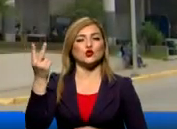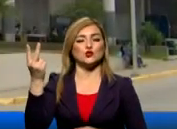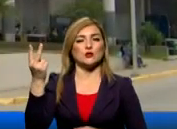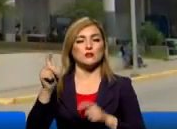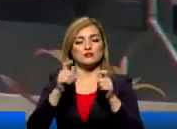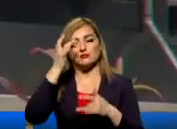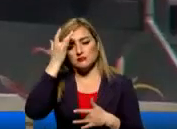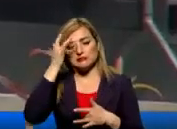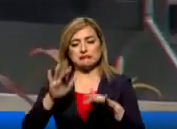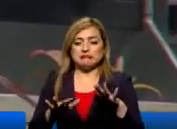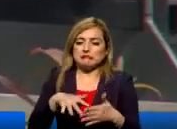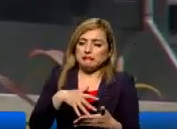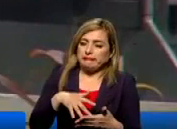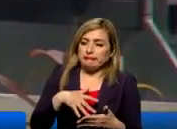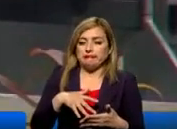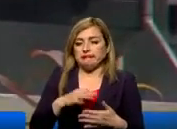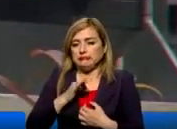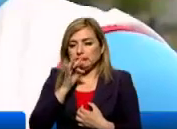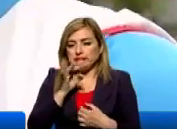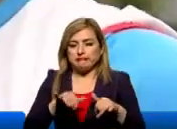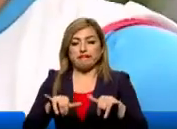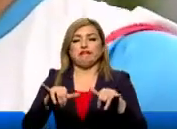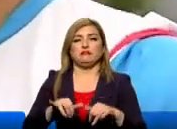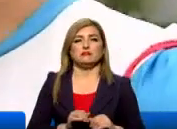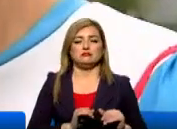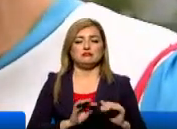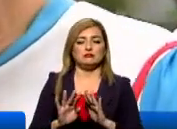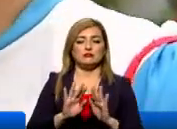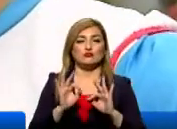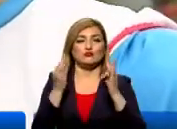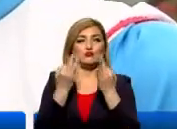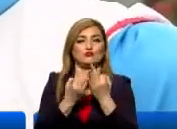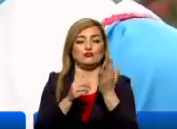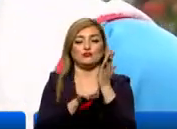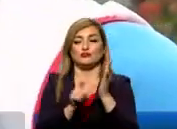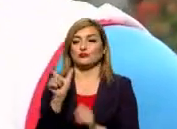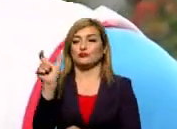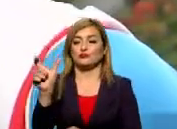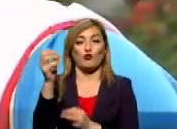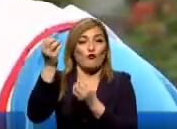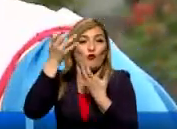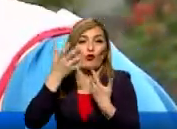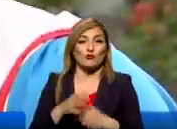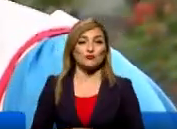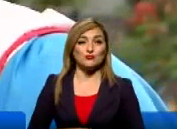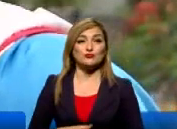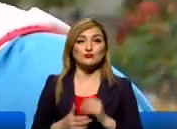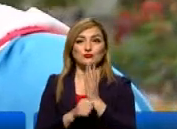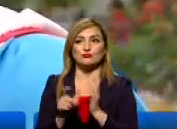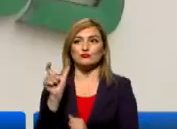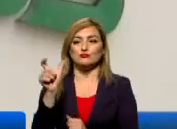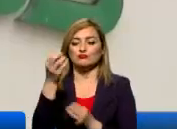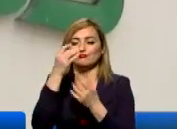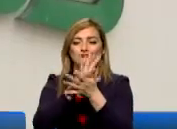de pacientes con sospecha de tener el virus se mantiene. Siendo familiar y enseñando las cédulas y la información, pero mientras no consiguen las cédulas, no